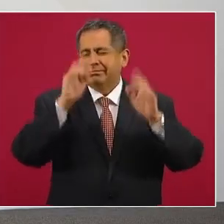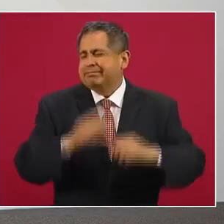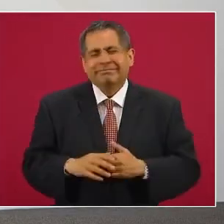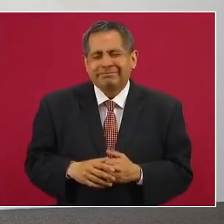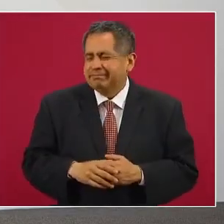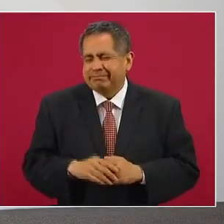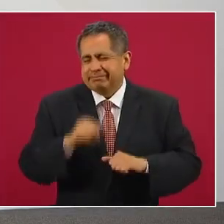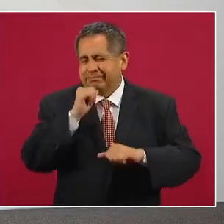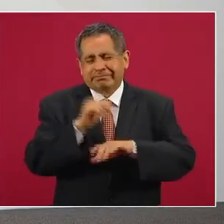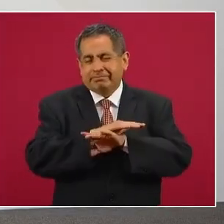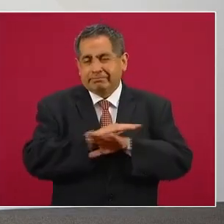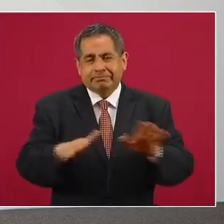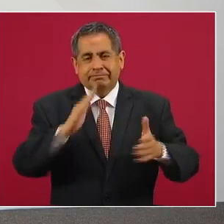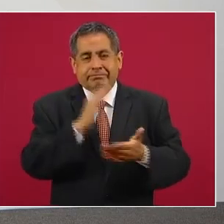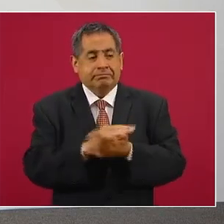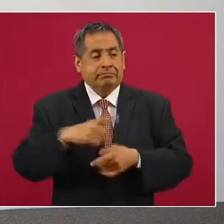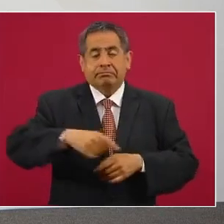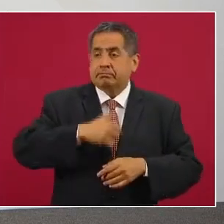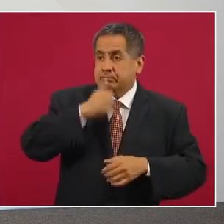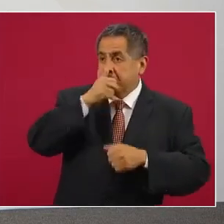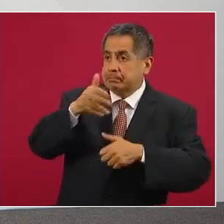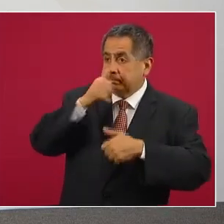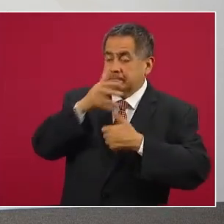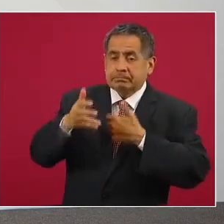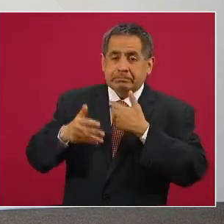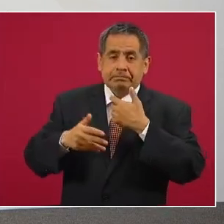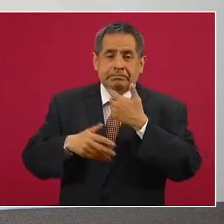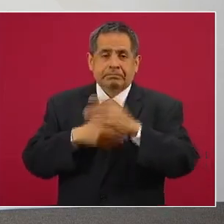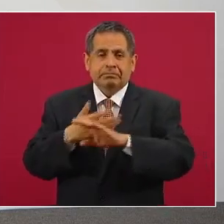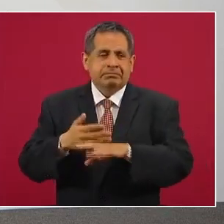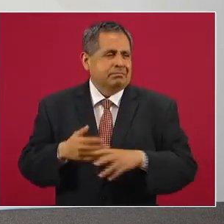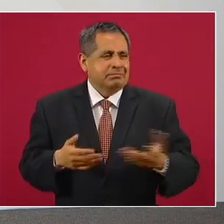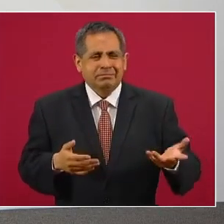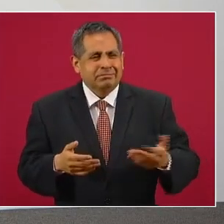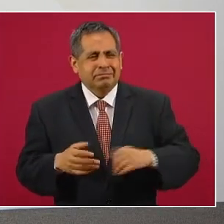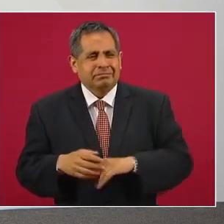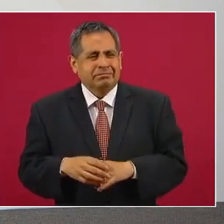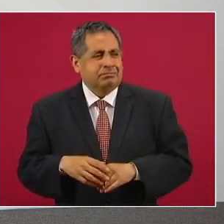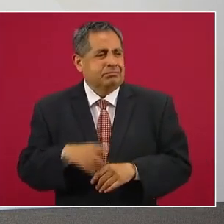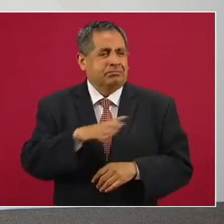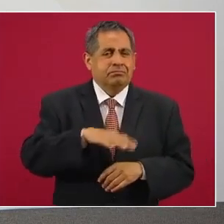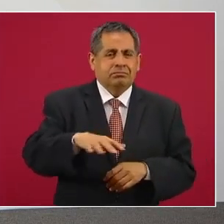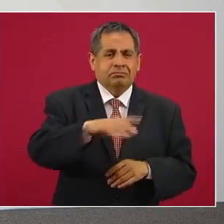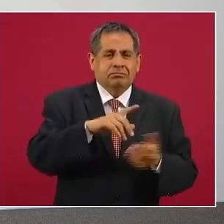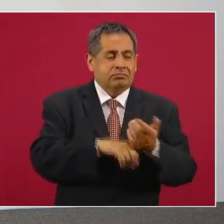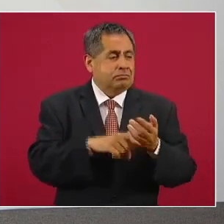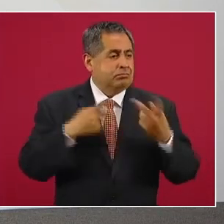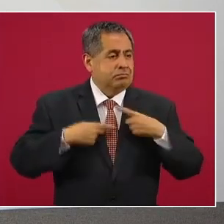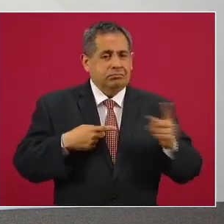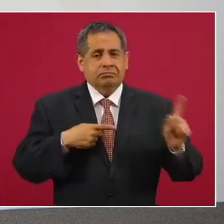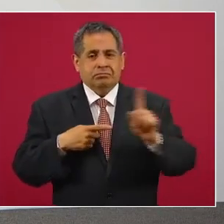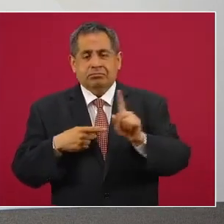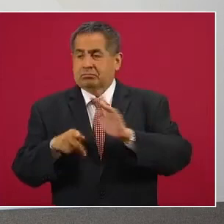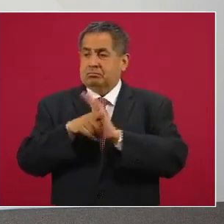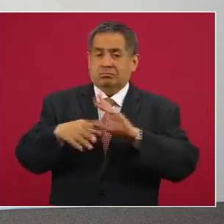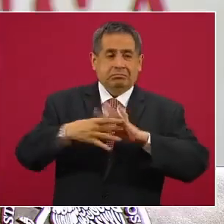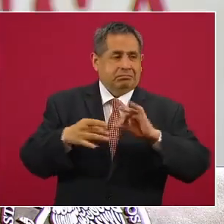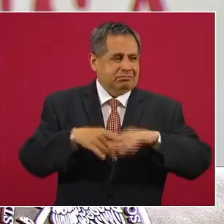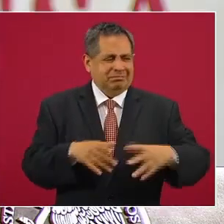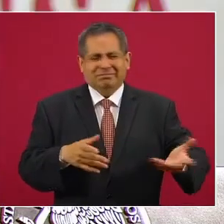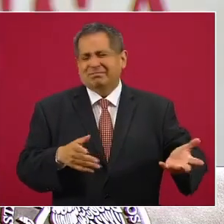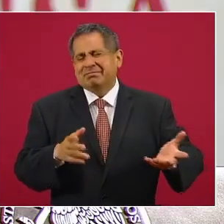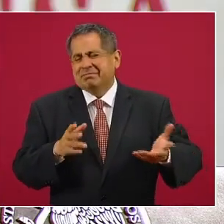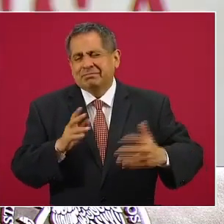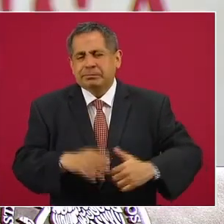a protestar el señor Junco del Reforma o Ilio Ortiz del Universal,